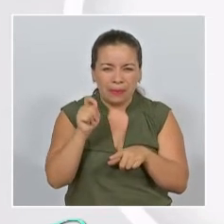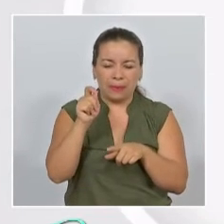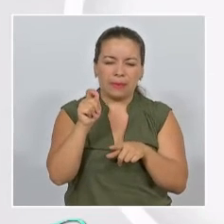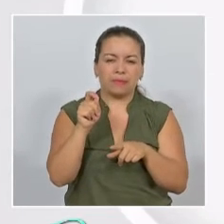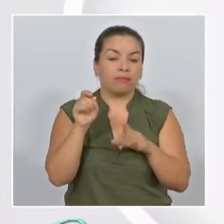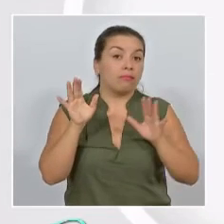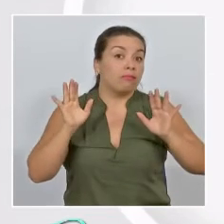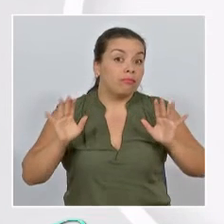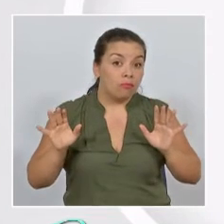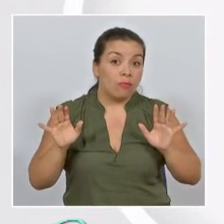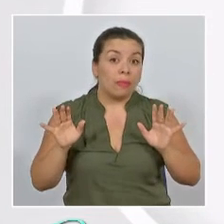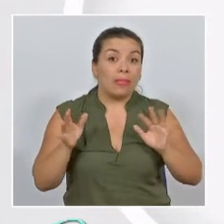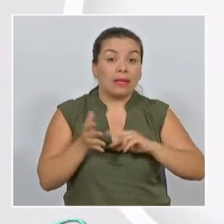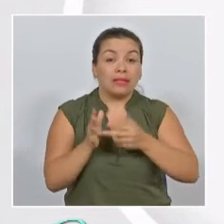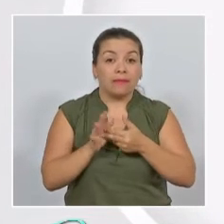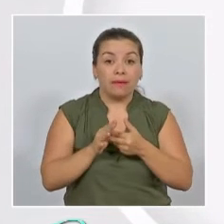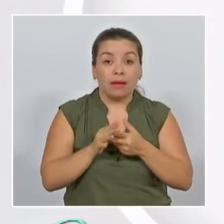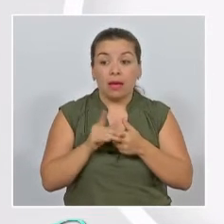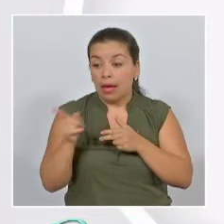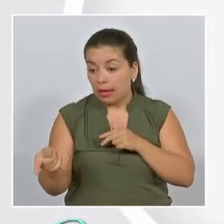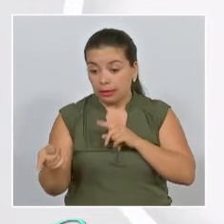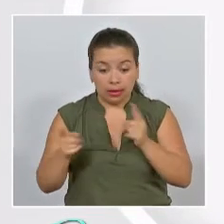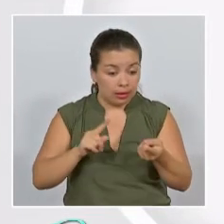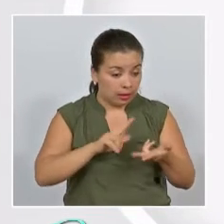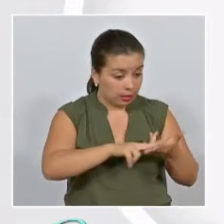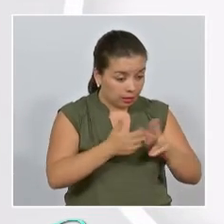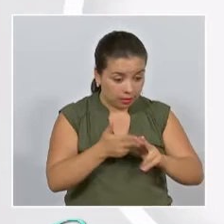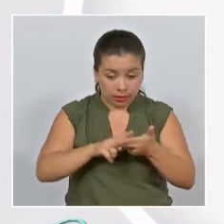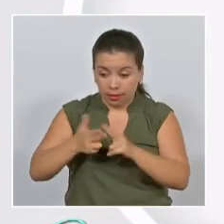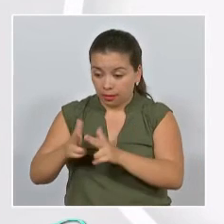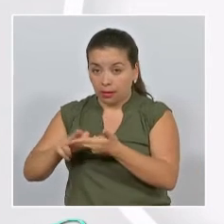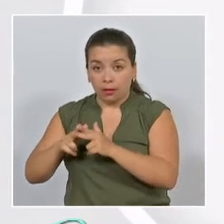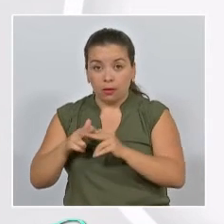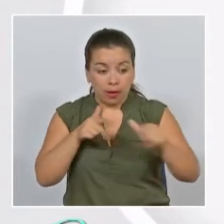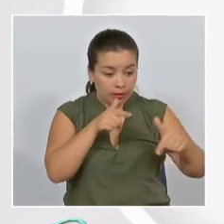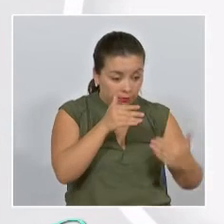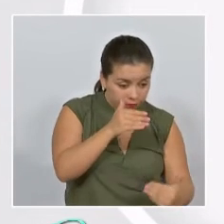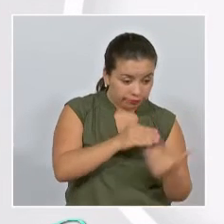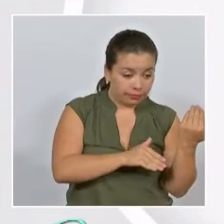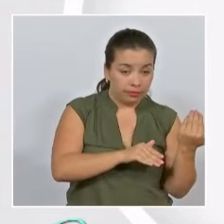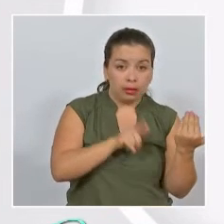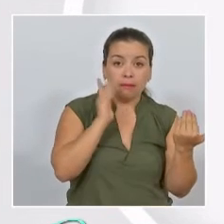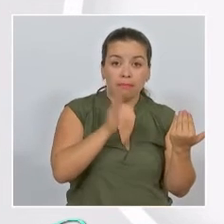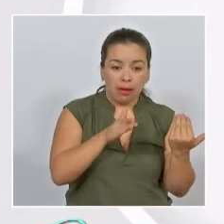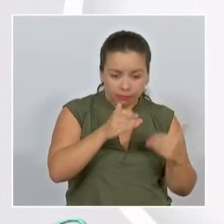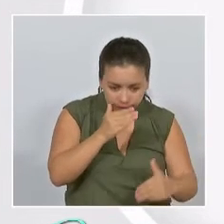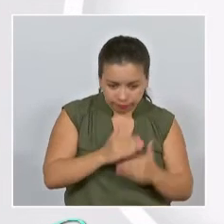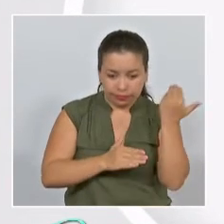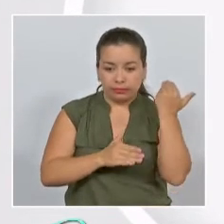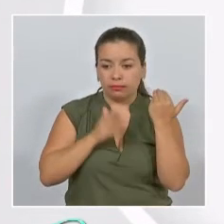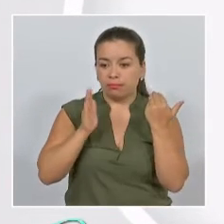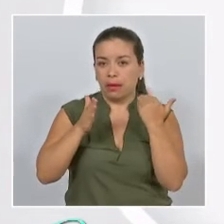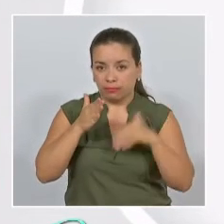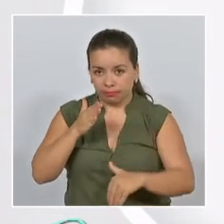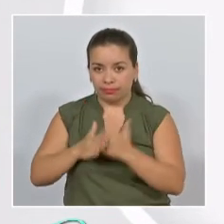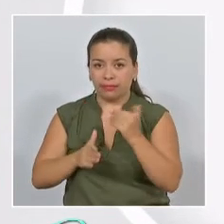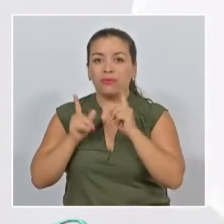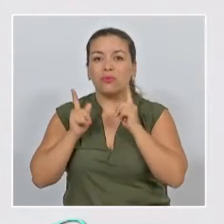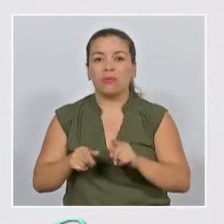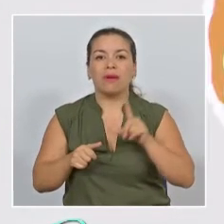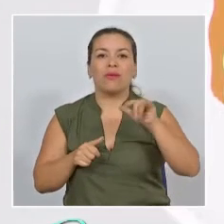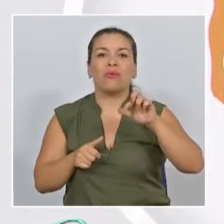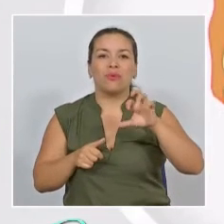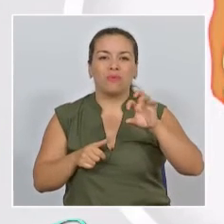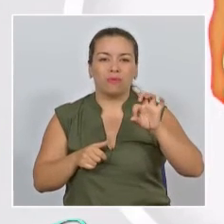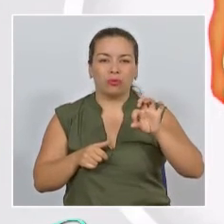que uno vaya a la mano con el otro, sino que uno aparece cuando el sistema inmunológico en otra enfermedad como el lupus se altera y